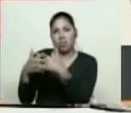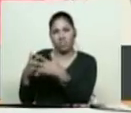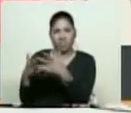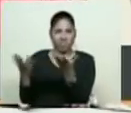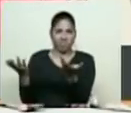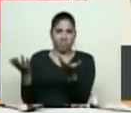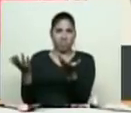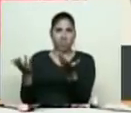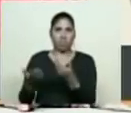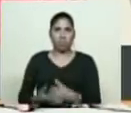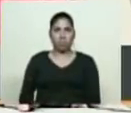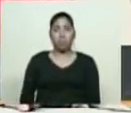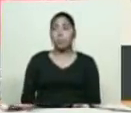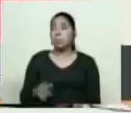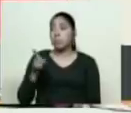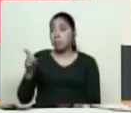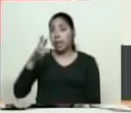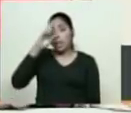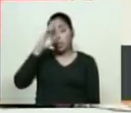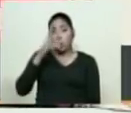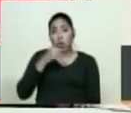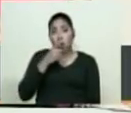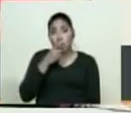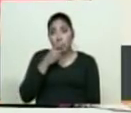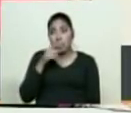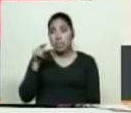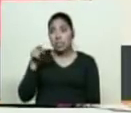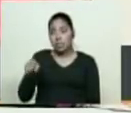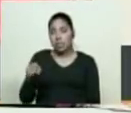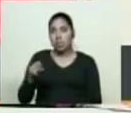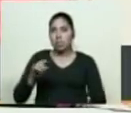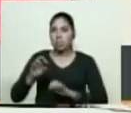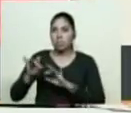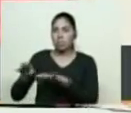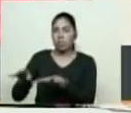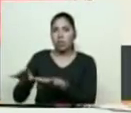Ahí estaban en República Dominicana, hermano, listos para firmar un acuerdo